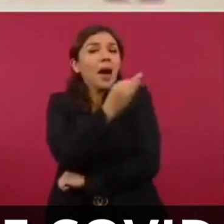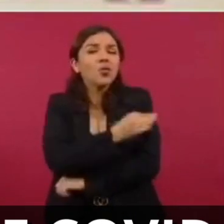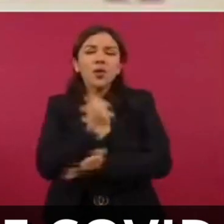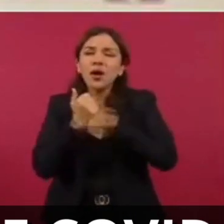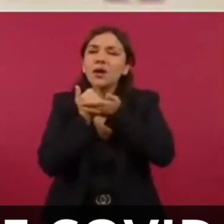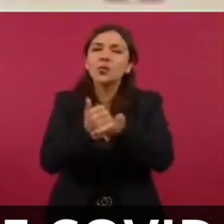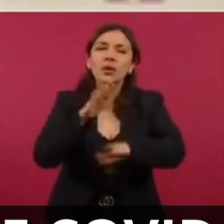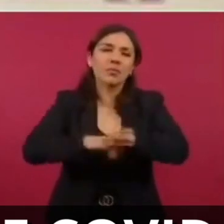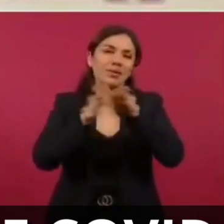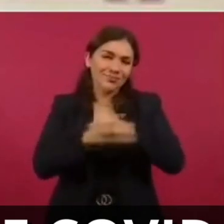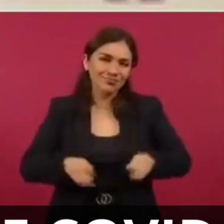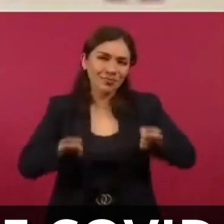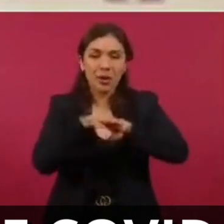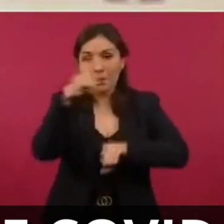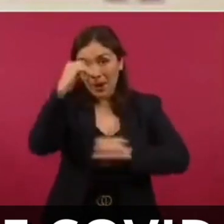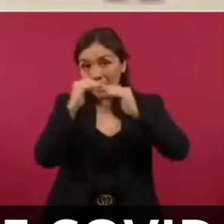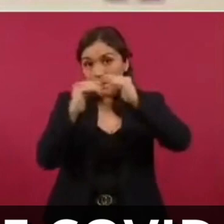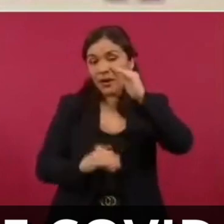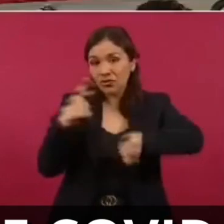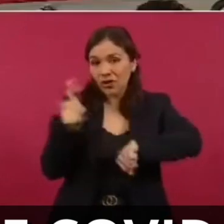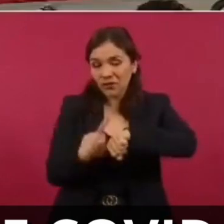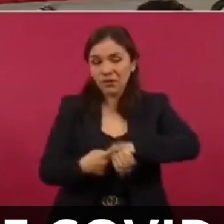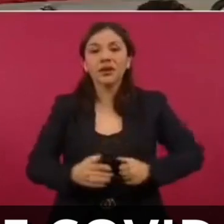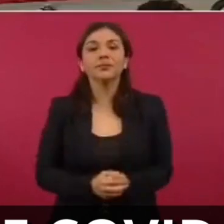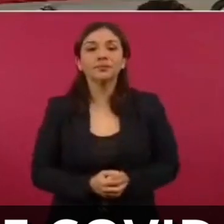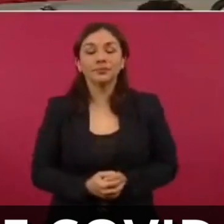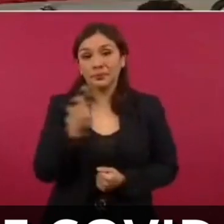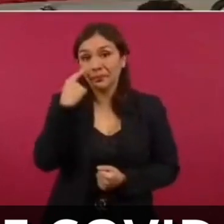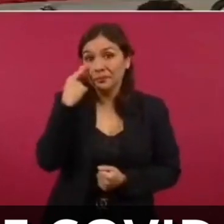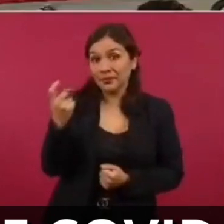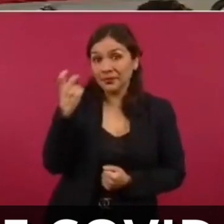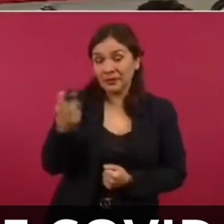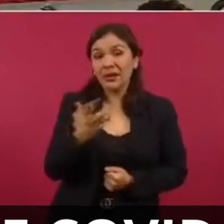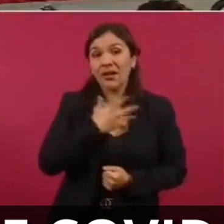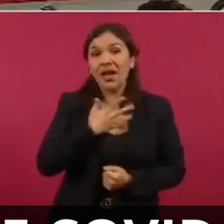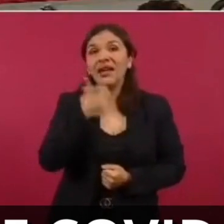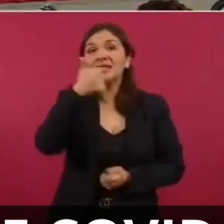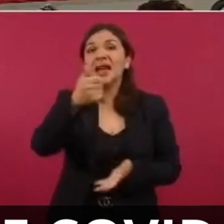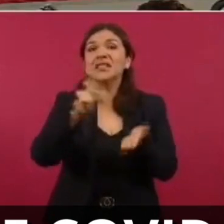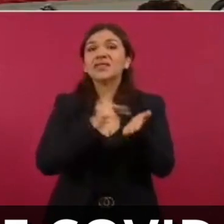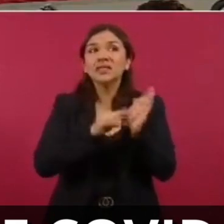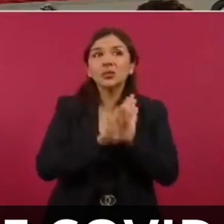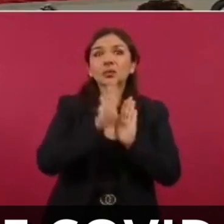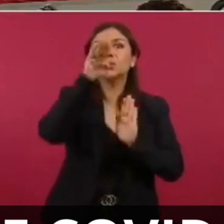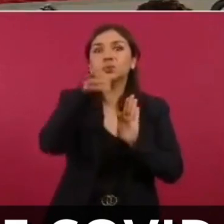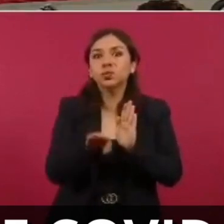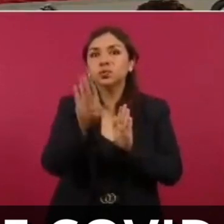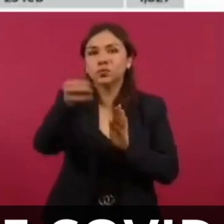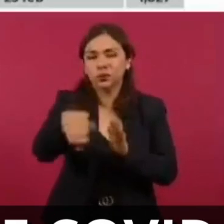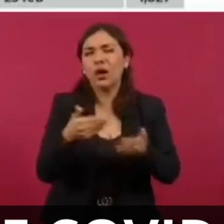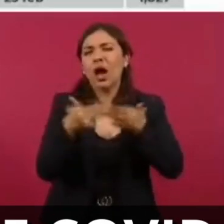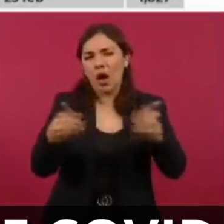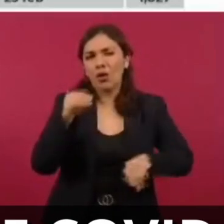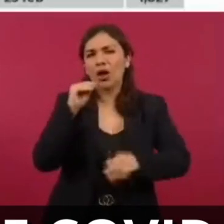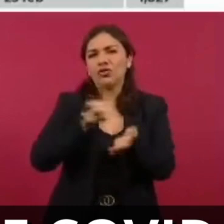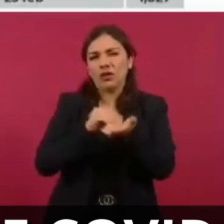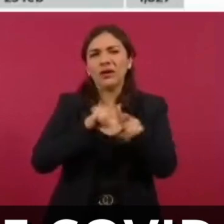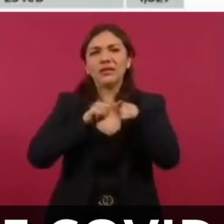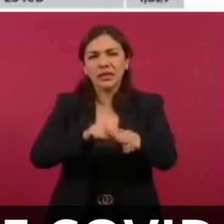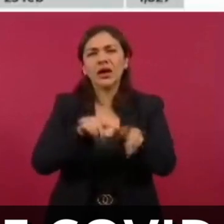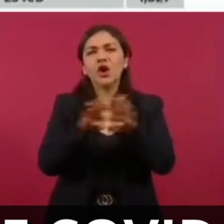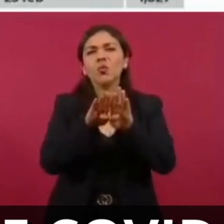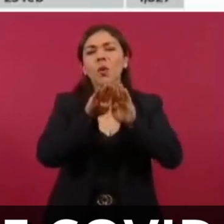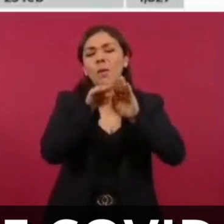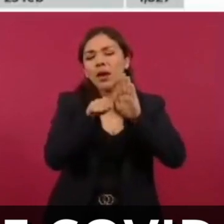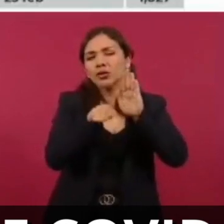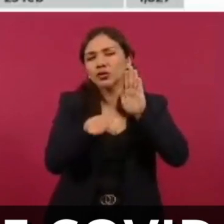daños. Aquí está la curva epidémica, pues, de casos con sus 6 olas. Tenemos todavía esta tendencia de descenso, ha tenido